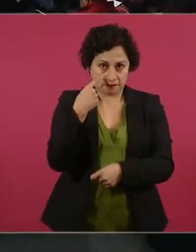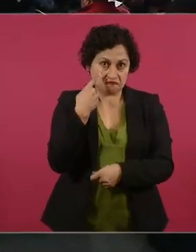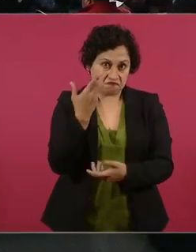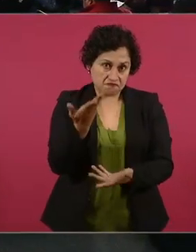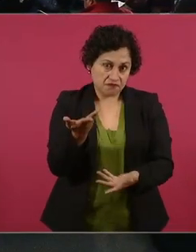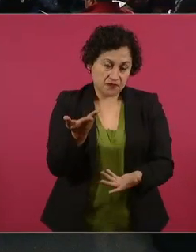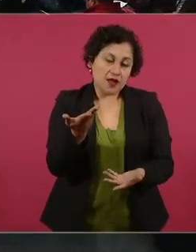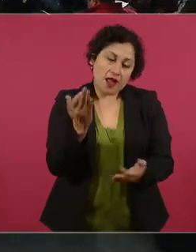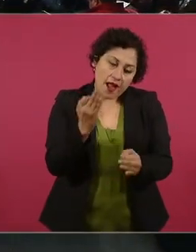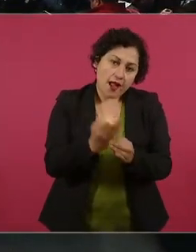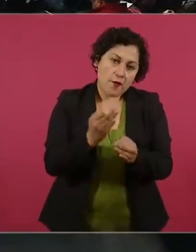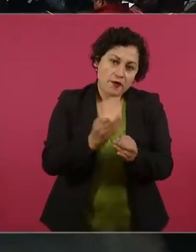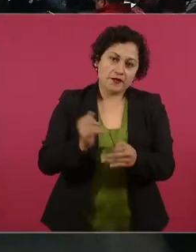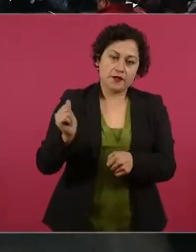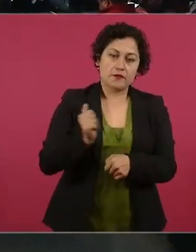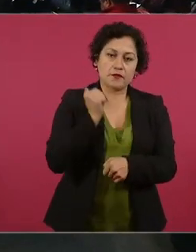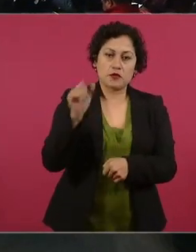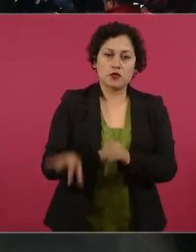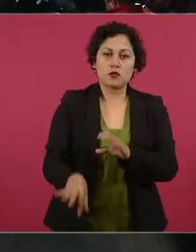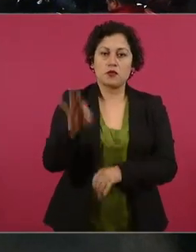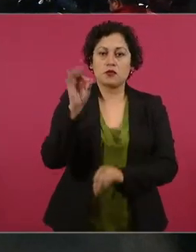Ya que estamos en esto.